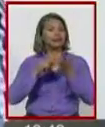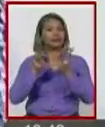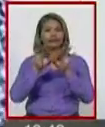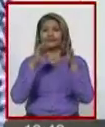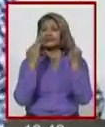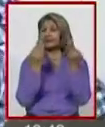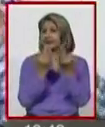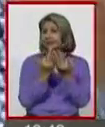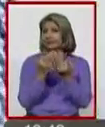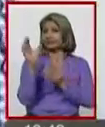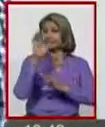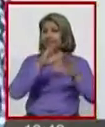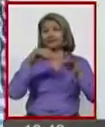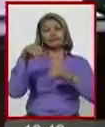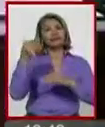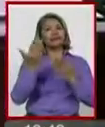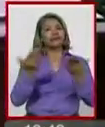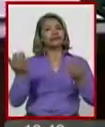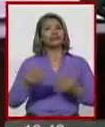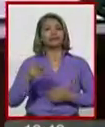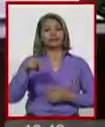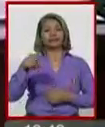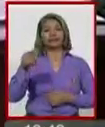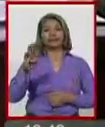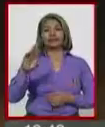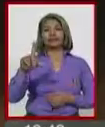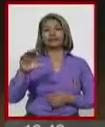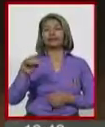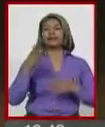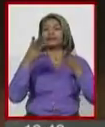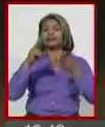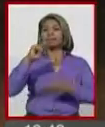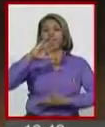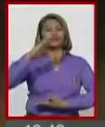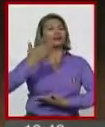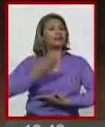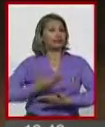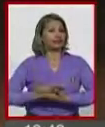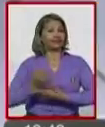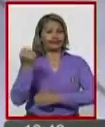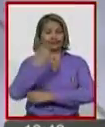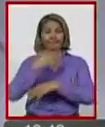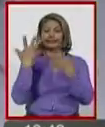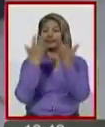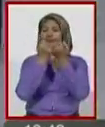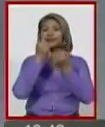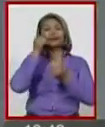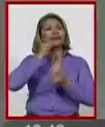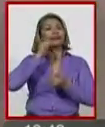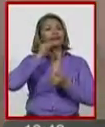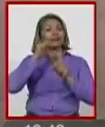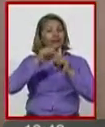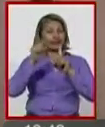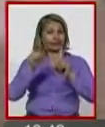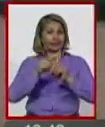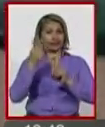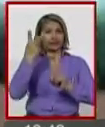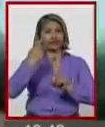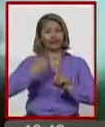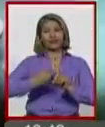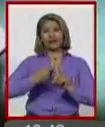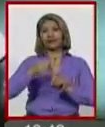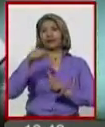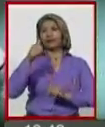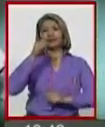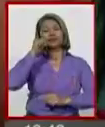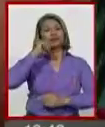la familia. Ellos están buscando otros intereses. Pablo Castedo dejó en la orfandad a dos menores. En el día del accidente, su esposa se encontraba embarazada de 2 meses